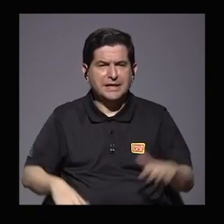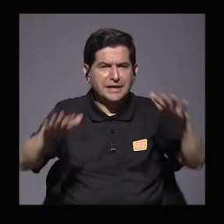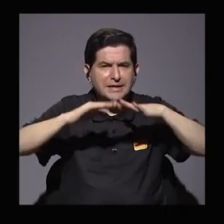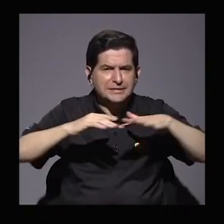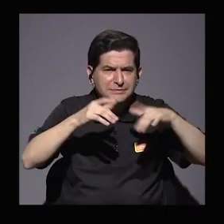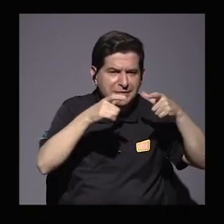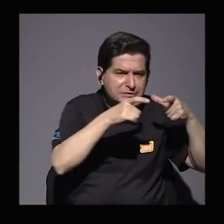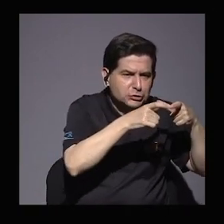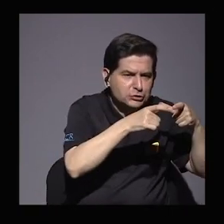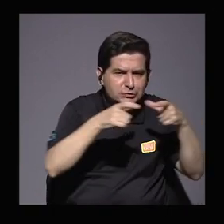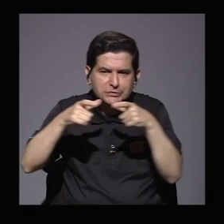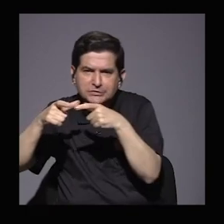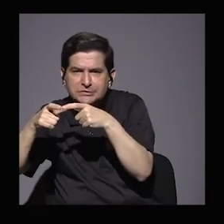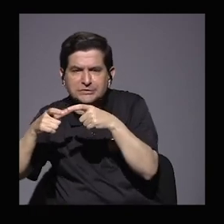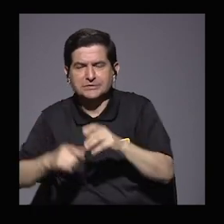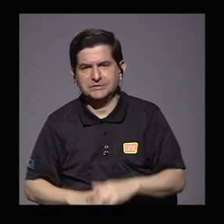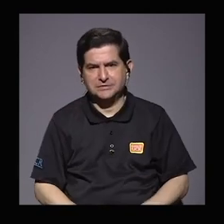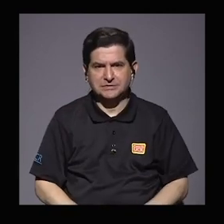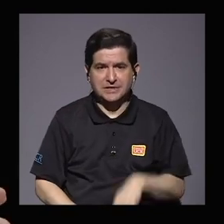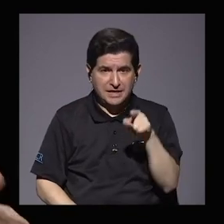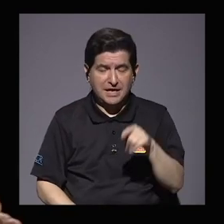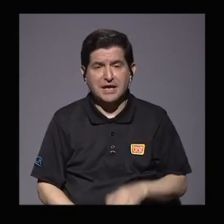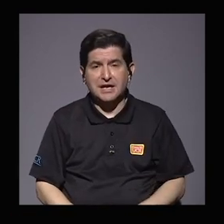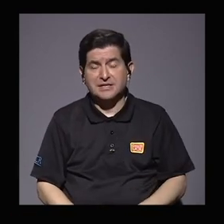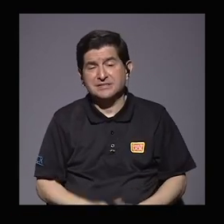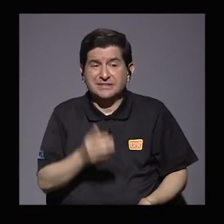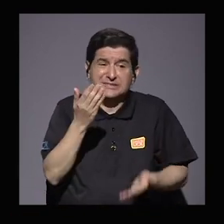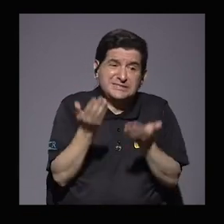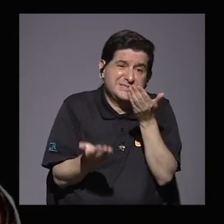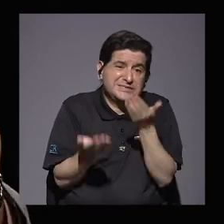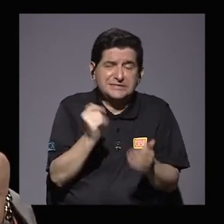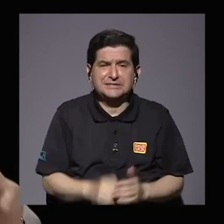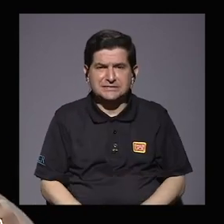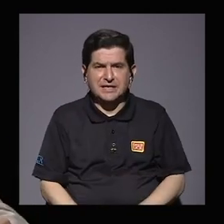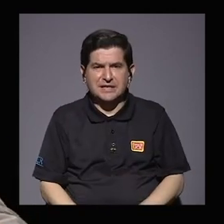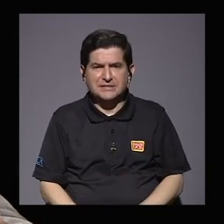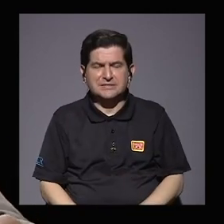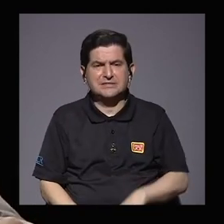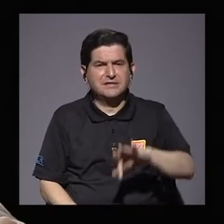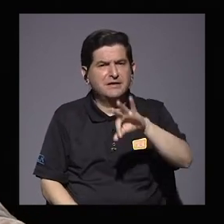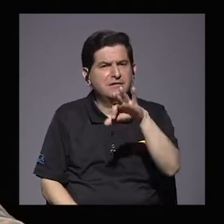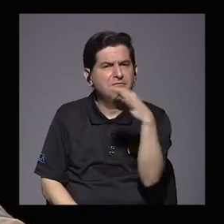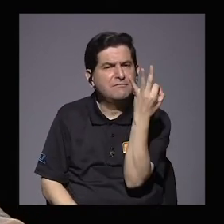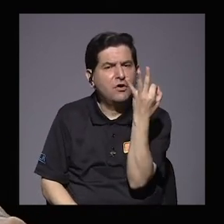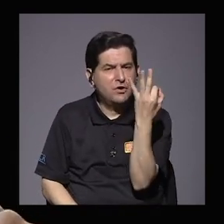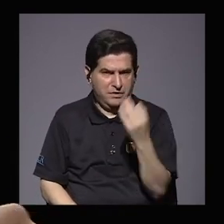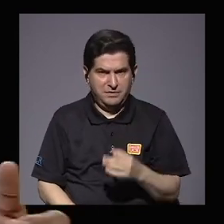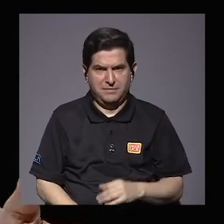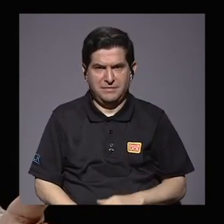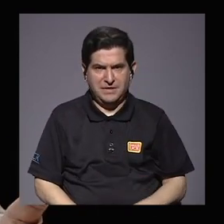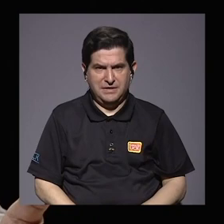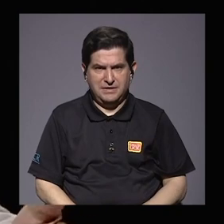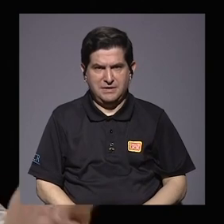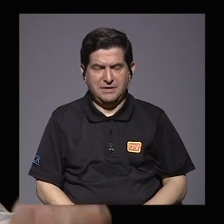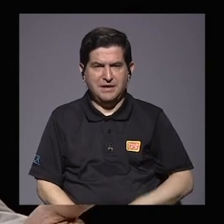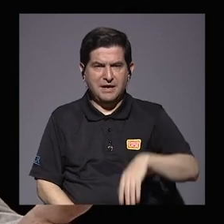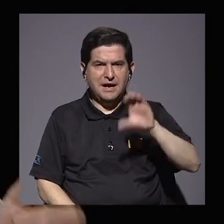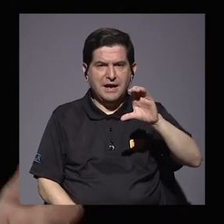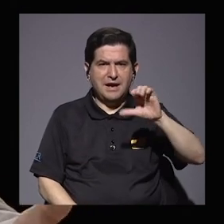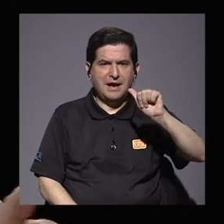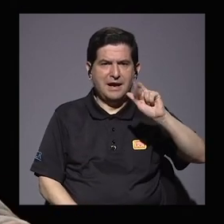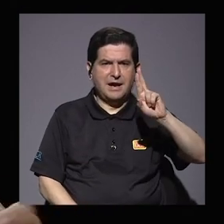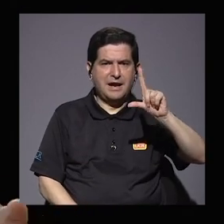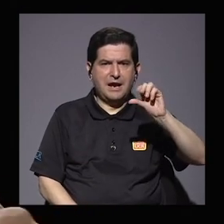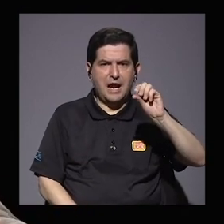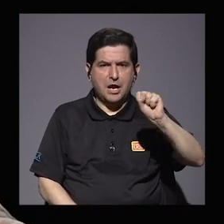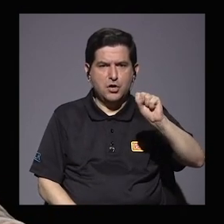guetos. Y en ese tanto y cuanto, ¿cuál va a ser la forma de don Carlos